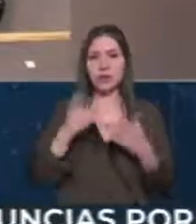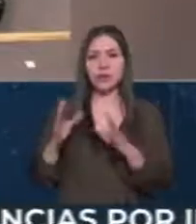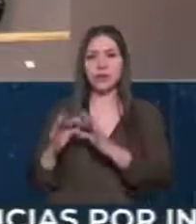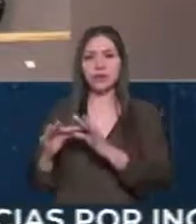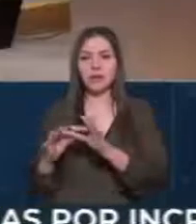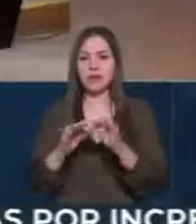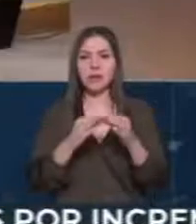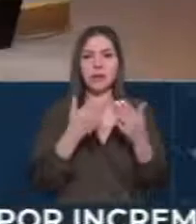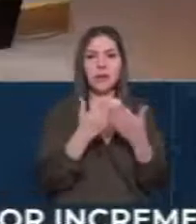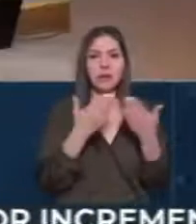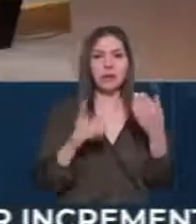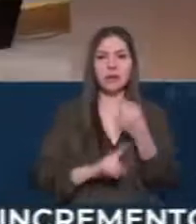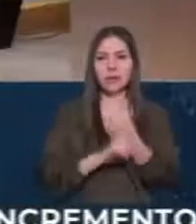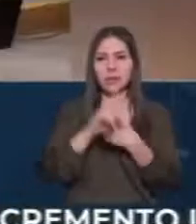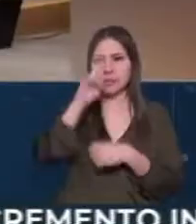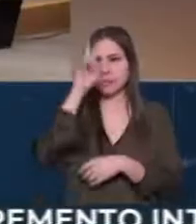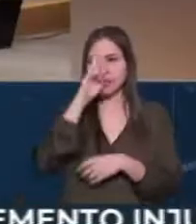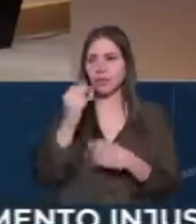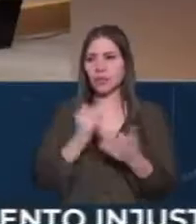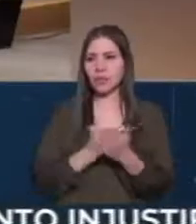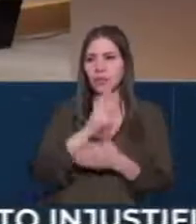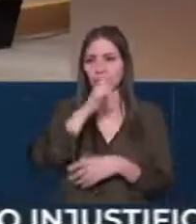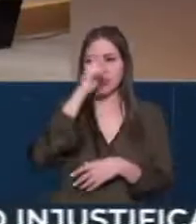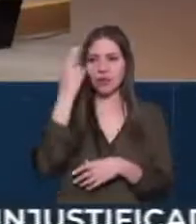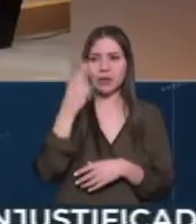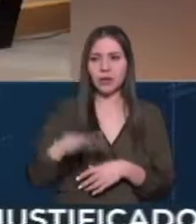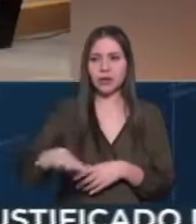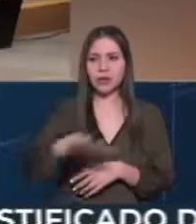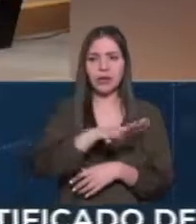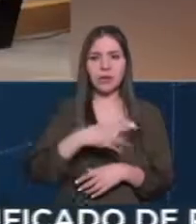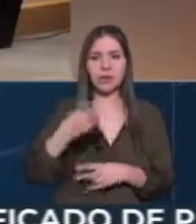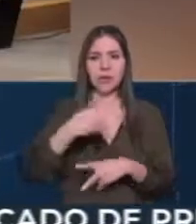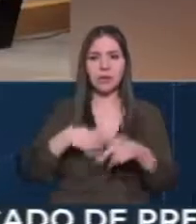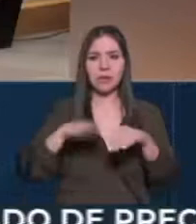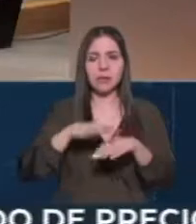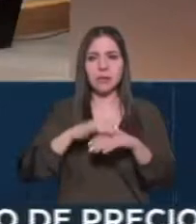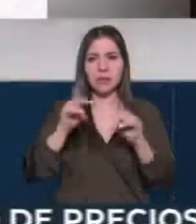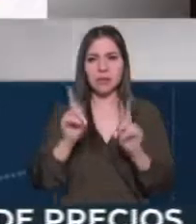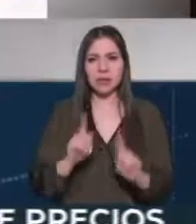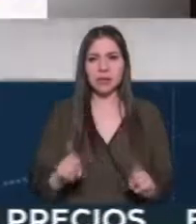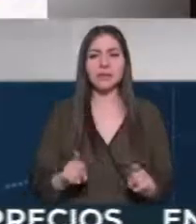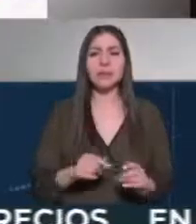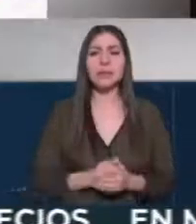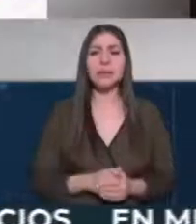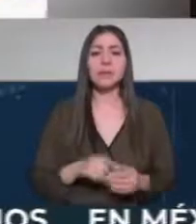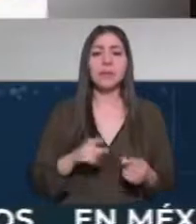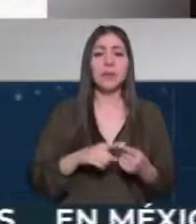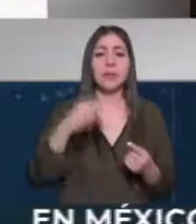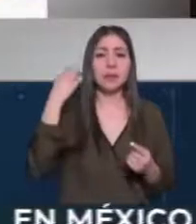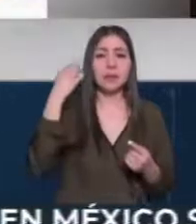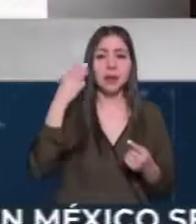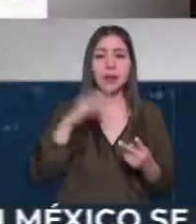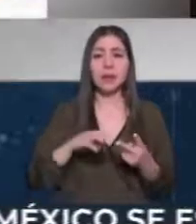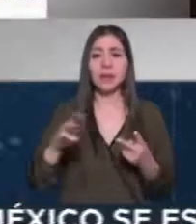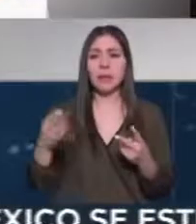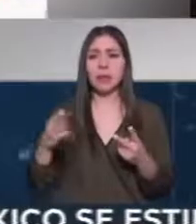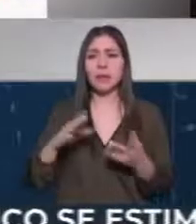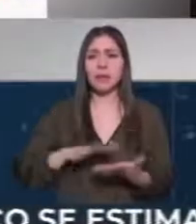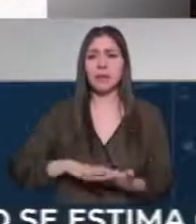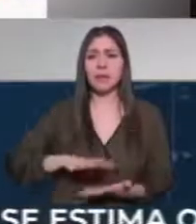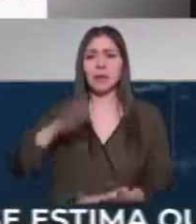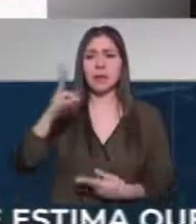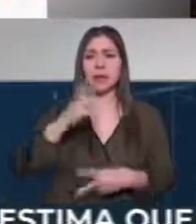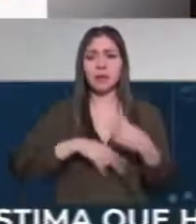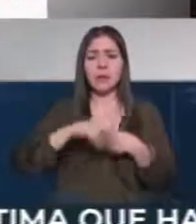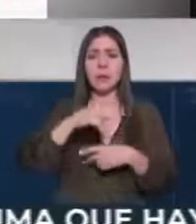también hicieron un llamado a pacificar el entorno. Y es que, de acuerdo con un informe dado a conocer entre marzo y mayo, se duplicaron las denuncias por agresiones